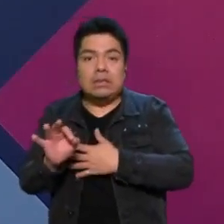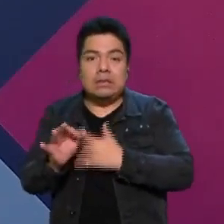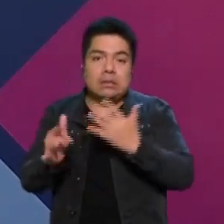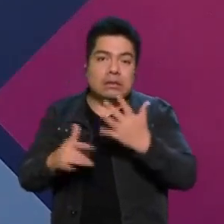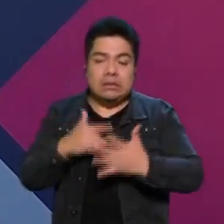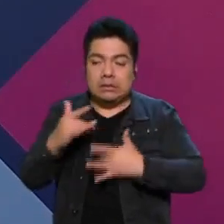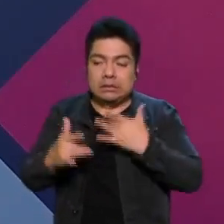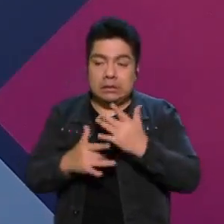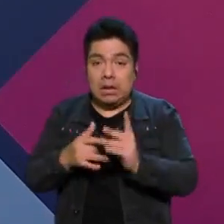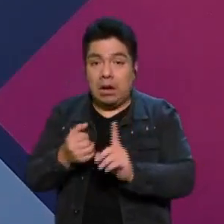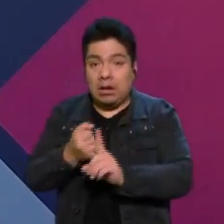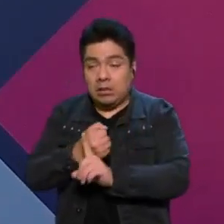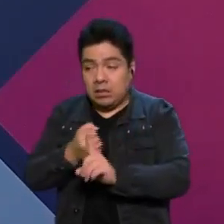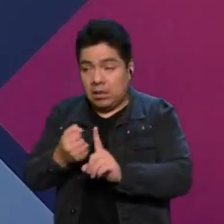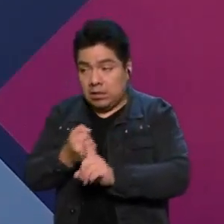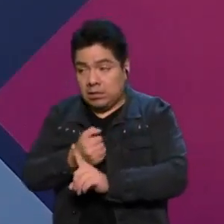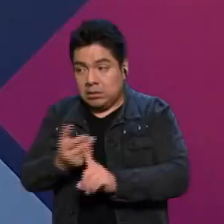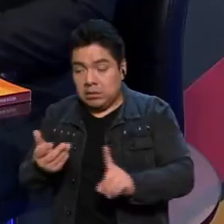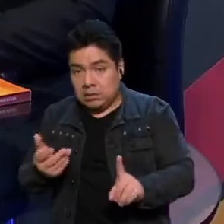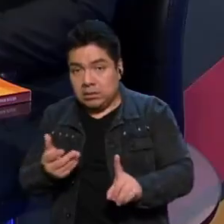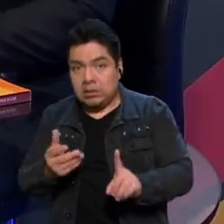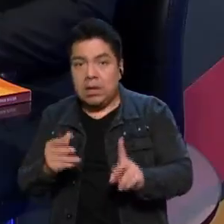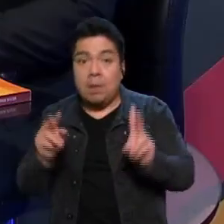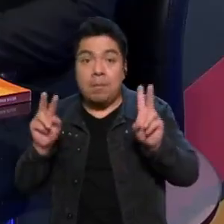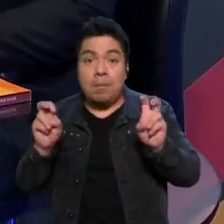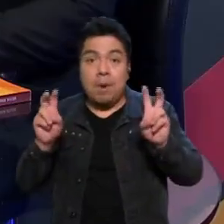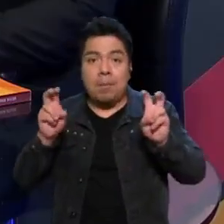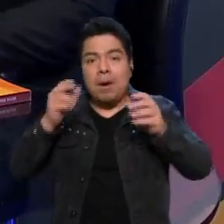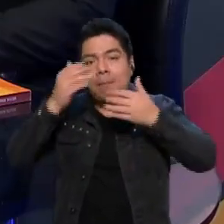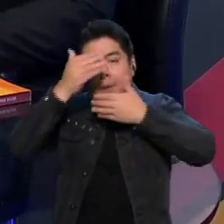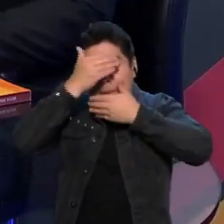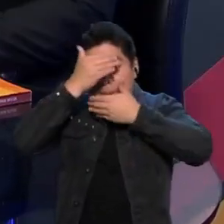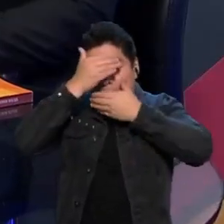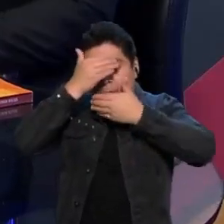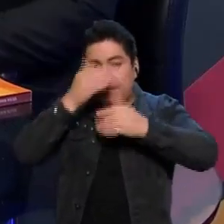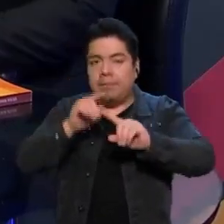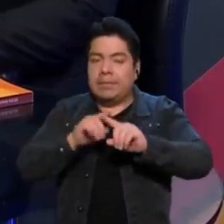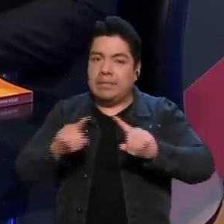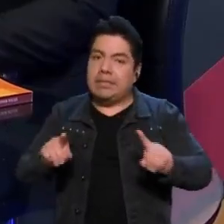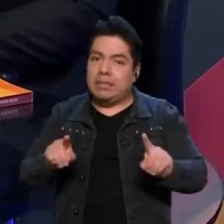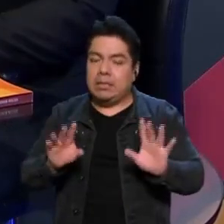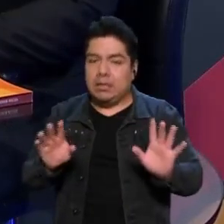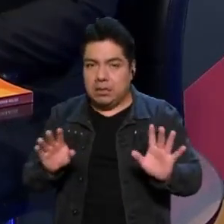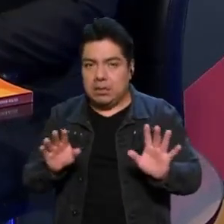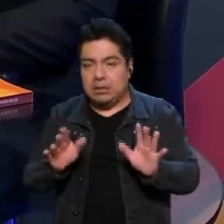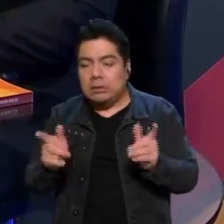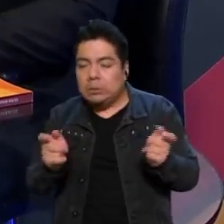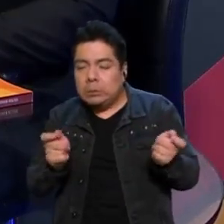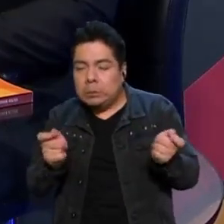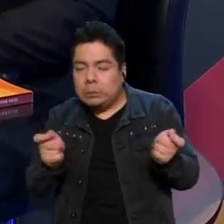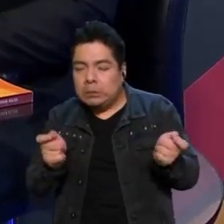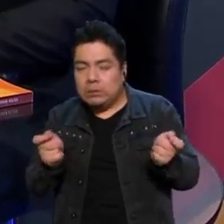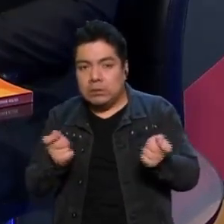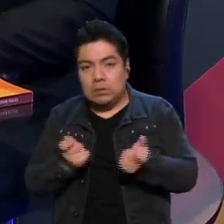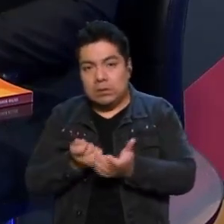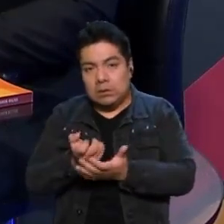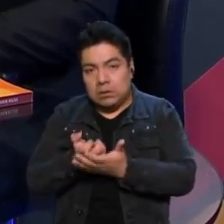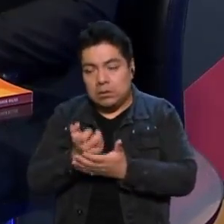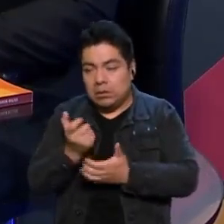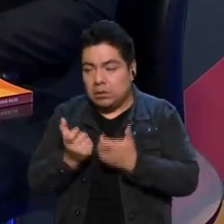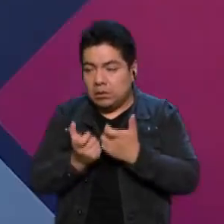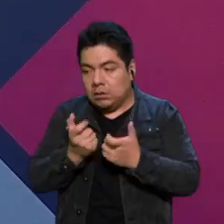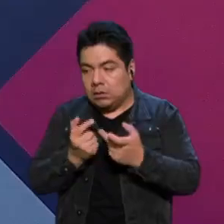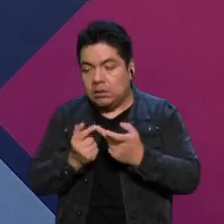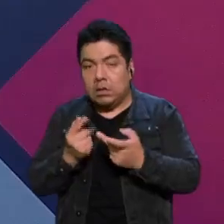convulsa por la violencia, como si fueran actos de terrorismo, para establecer un control económico, político en